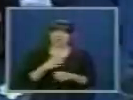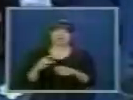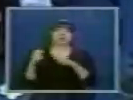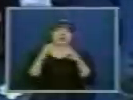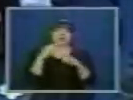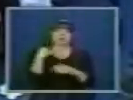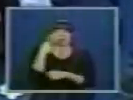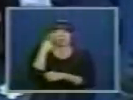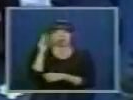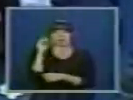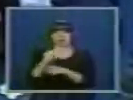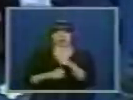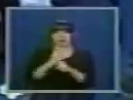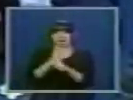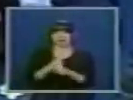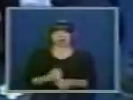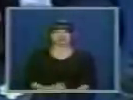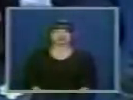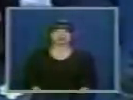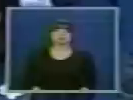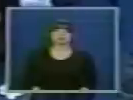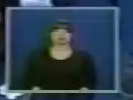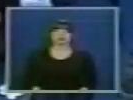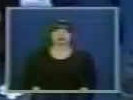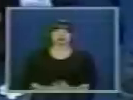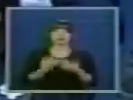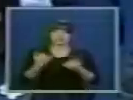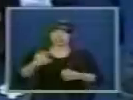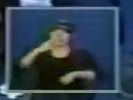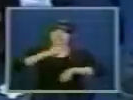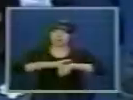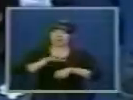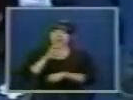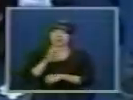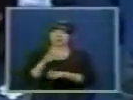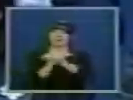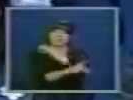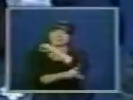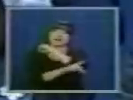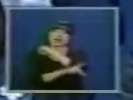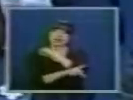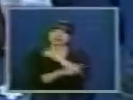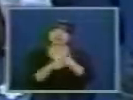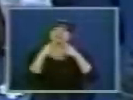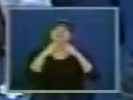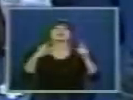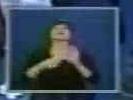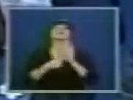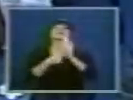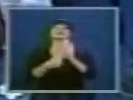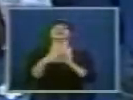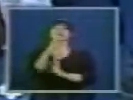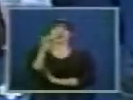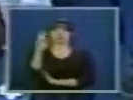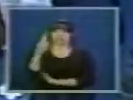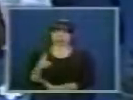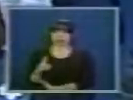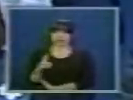años. Llegó la hora de la patria. Digámosle presente a Costa